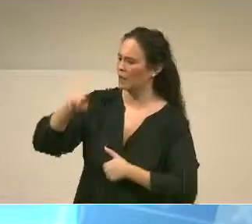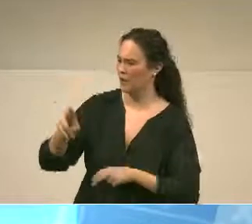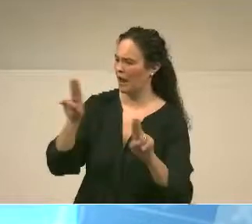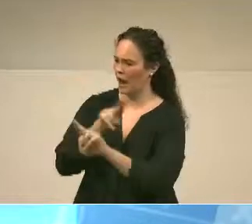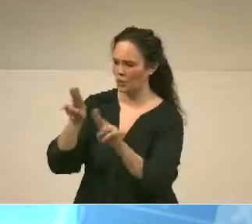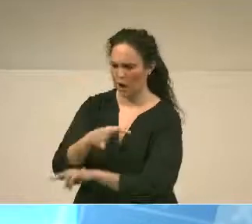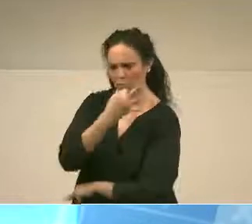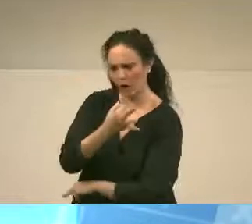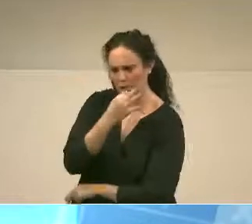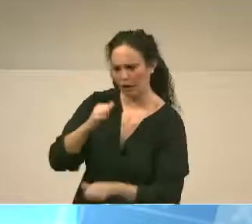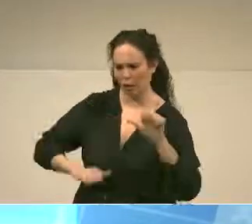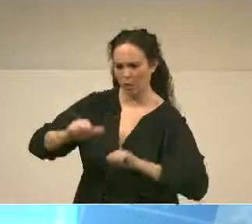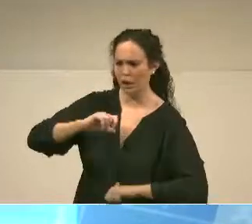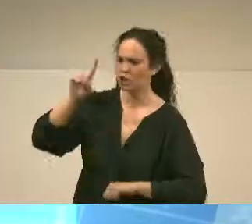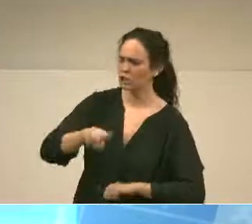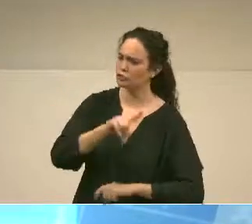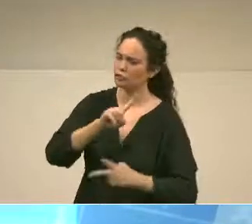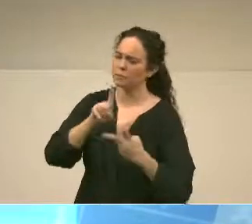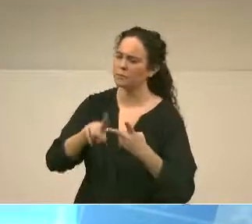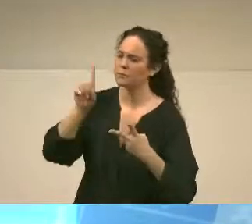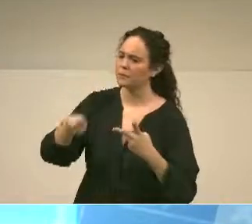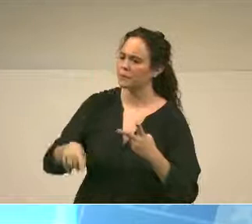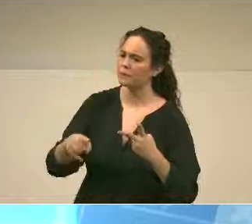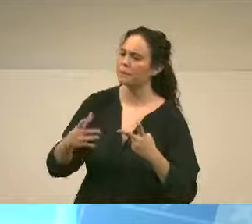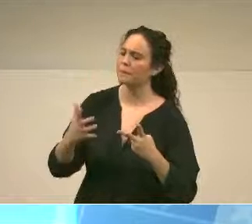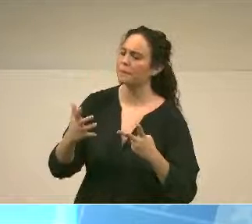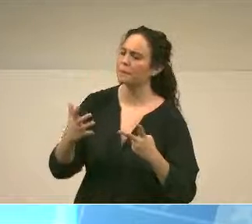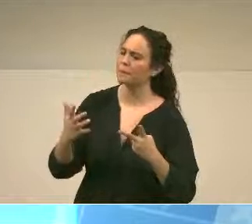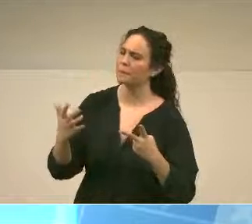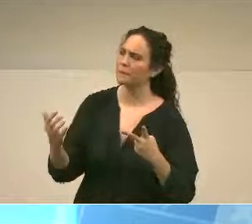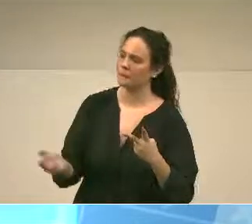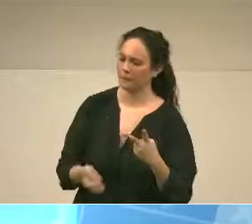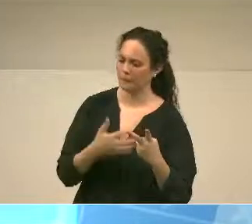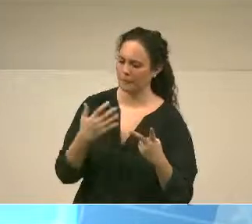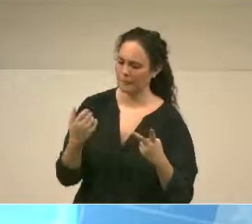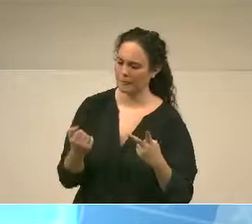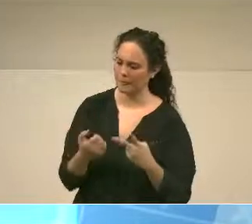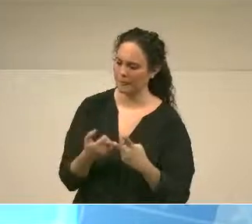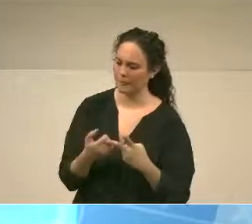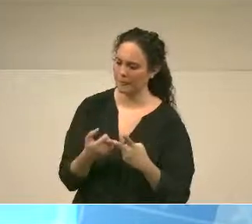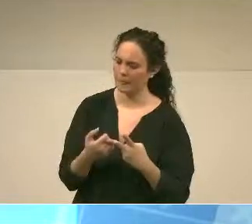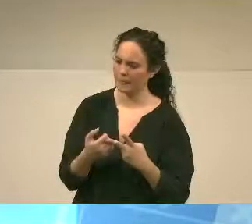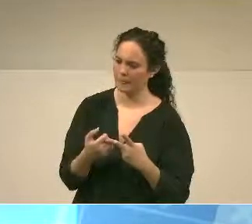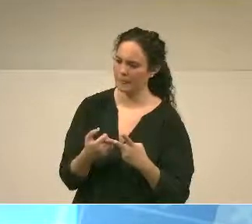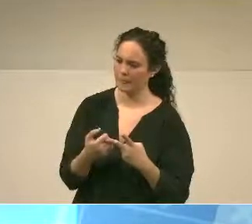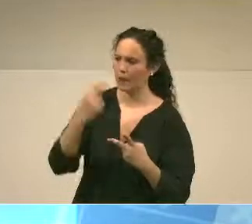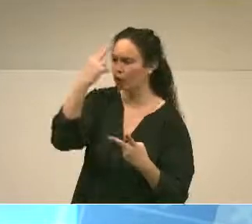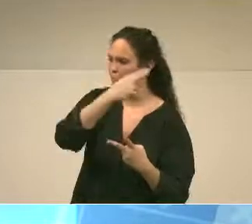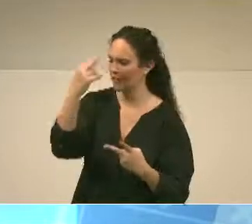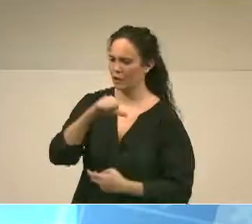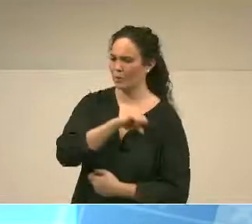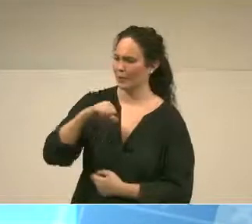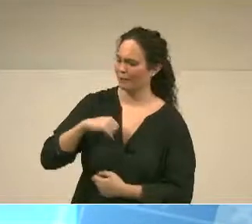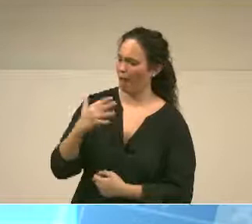tarde. También si se está necesitando recurrir a derivaciones a la sanidad privada o hospitalizaciones